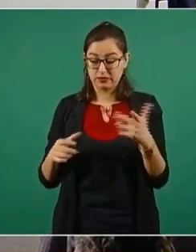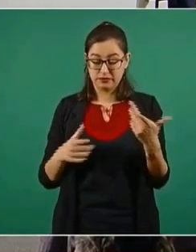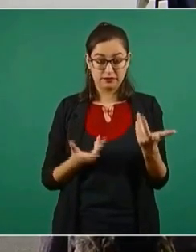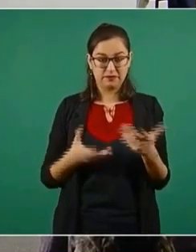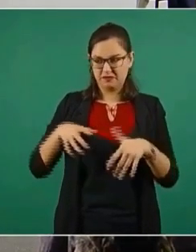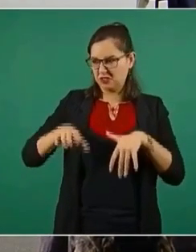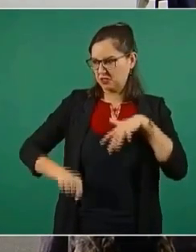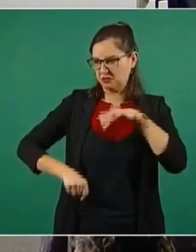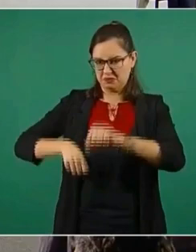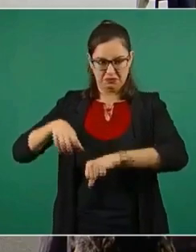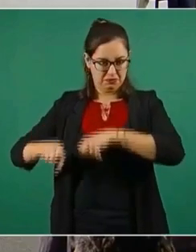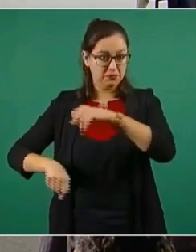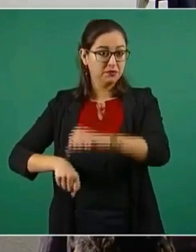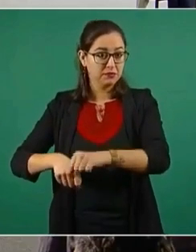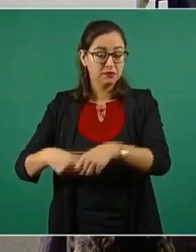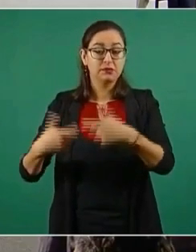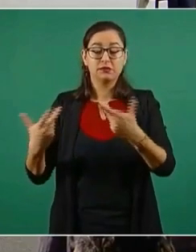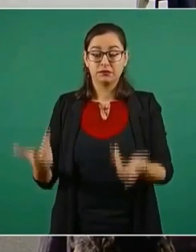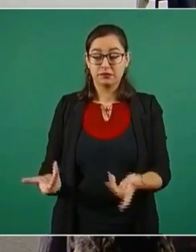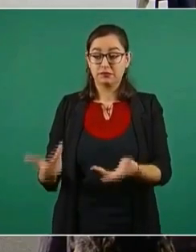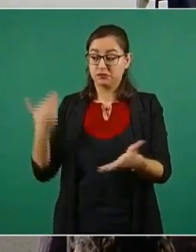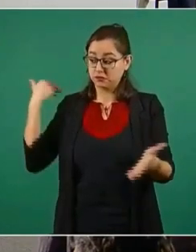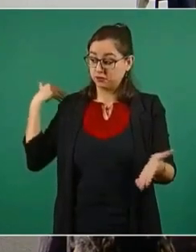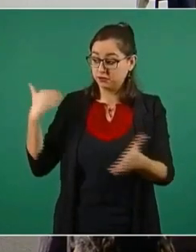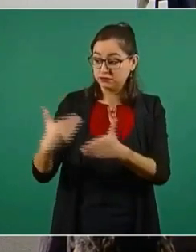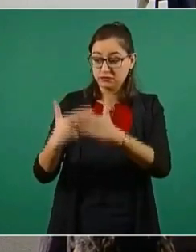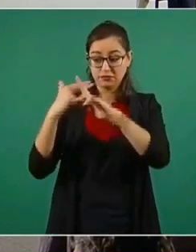los 500 años de la caída de Tenochtitlán.